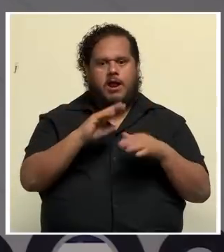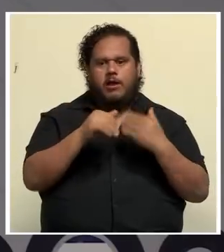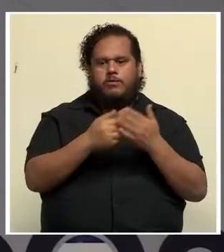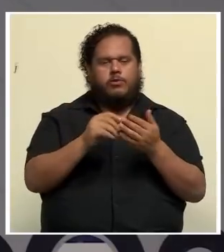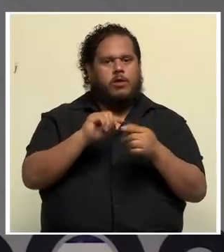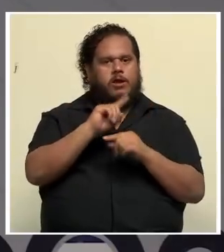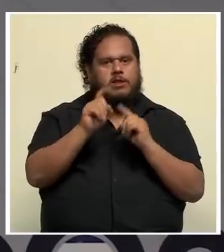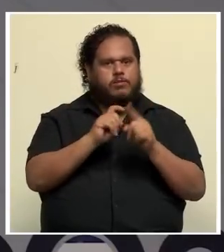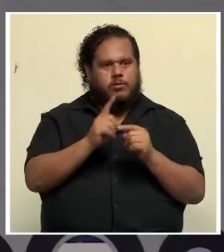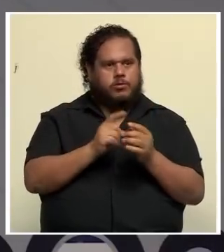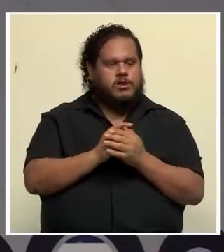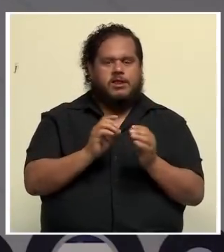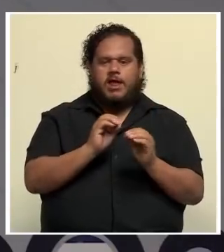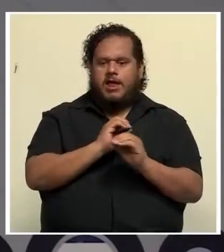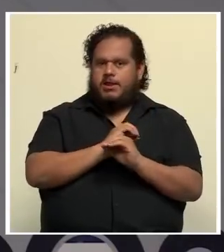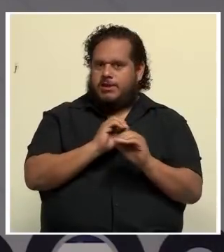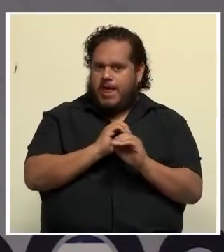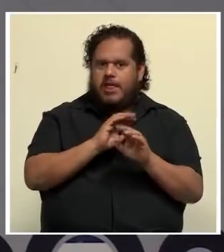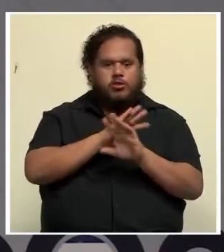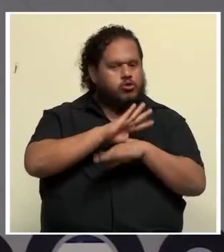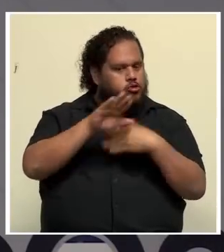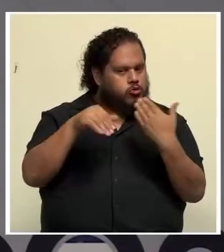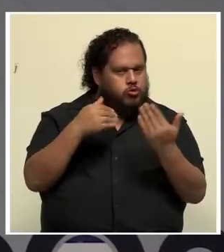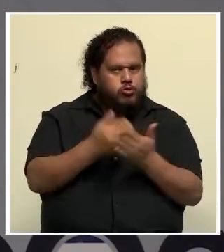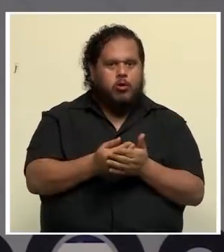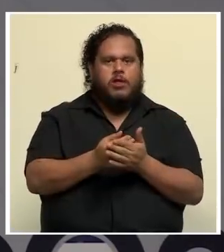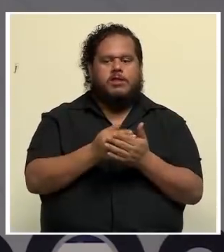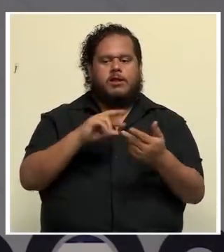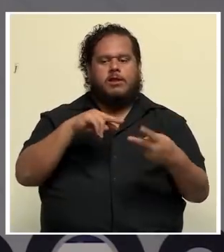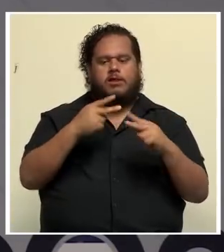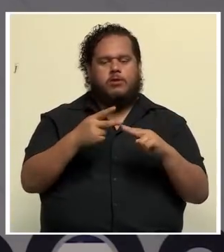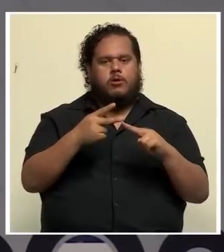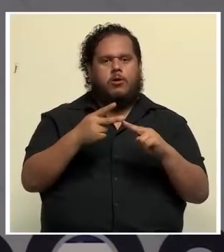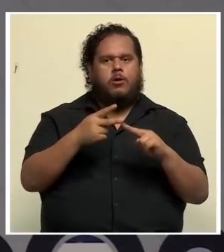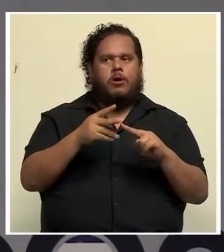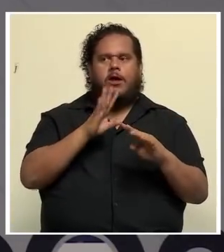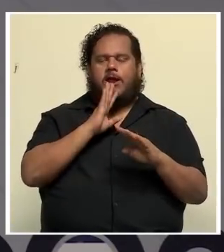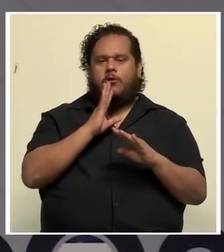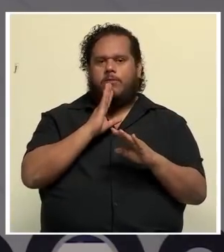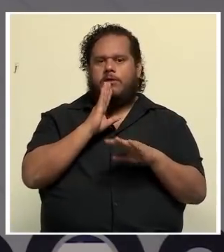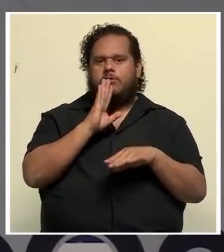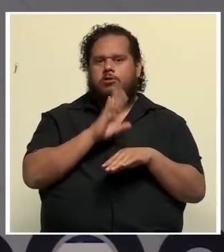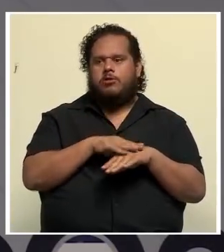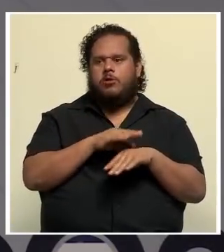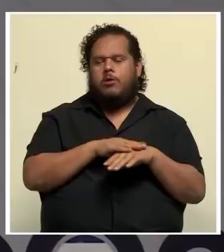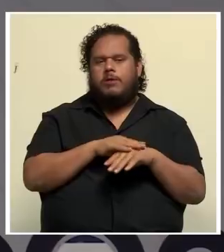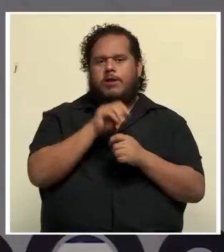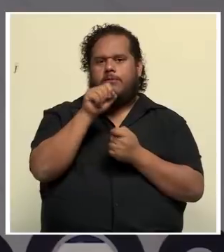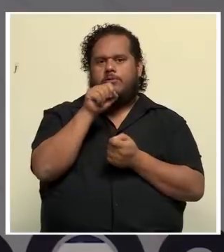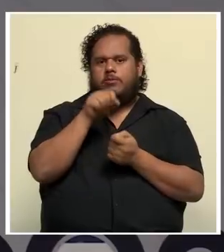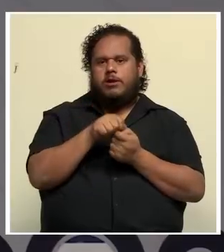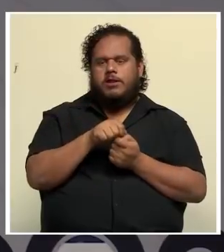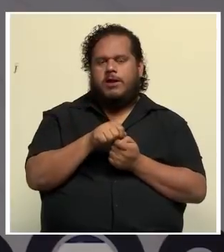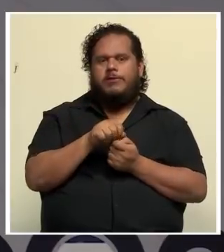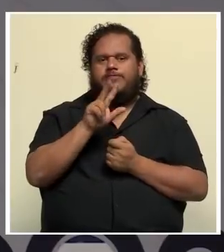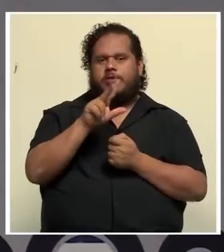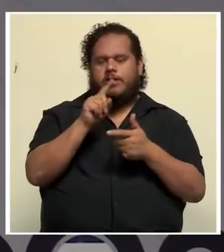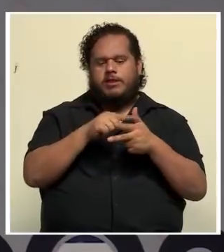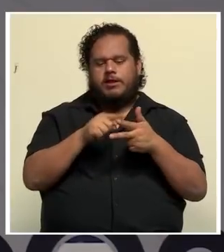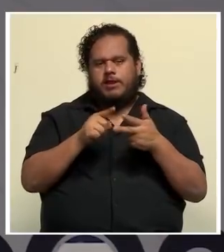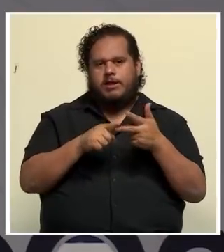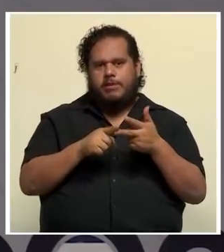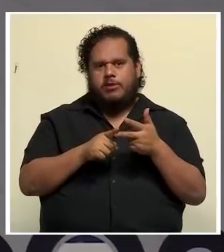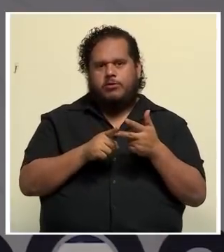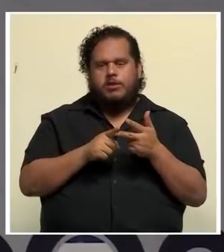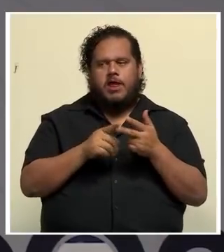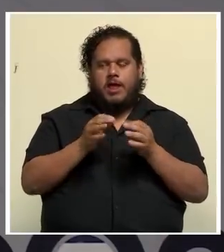las preguntas, sin excepción, logró girar el argumento hacia puntualizar 3 elementos